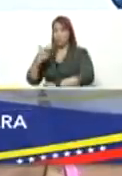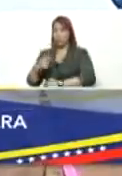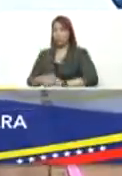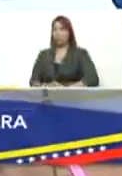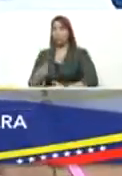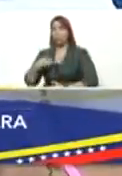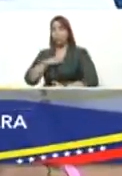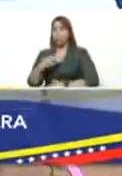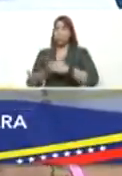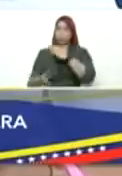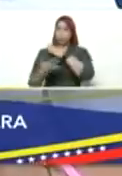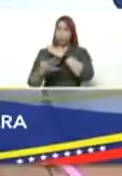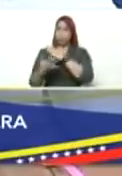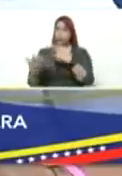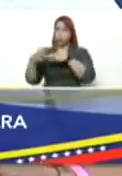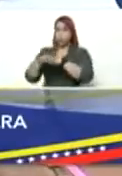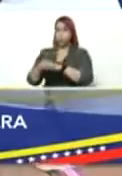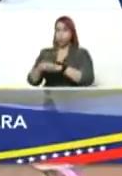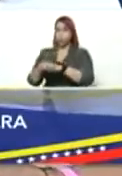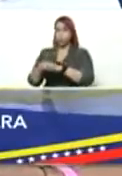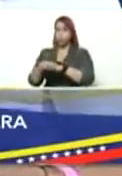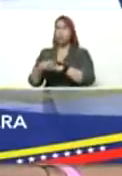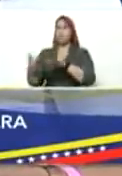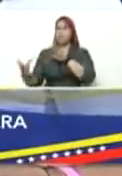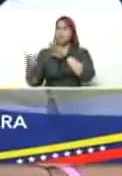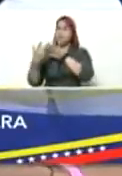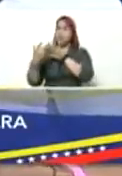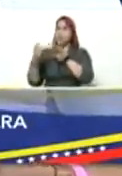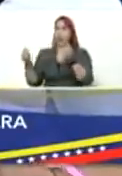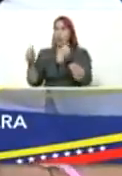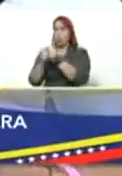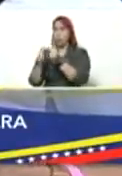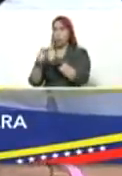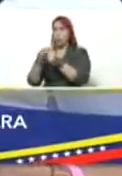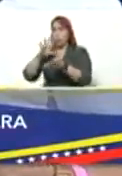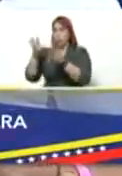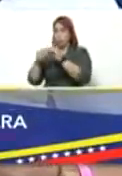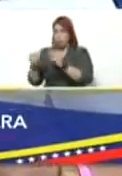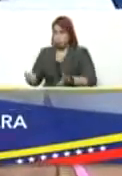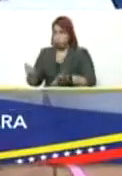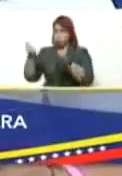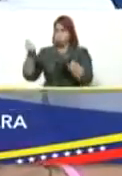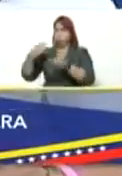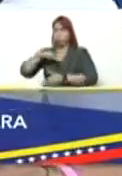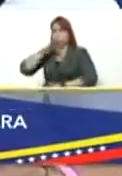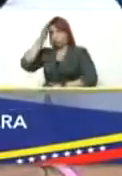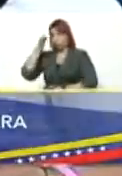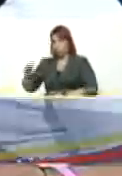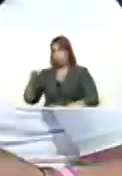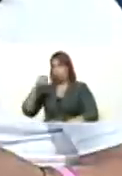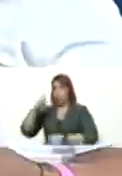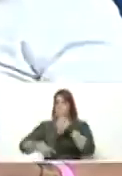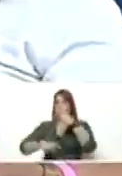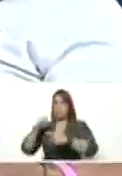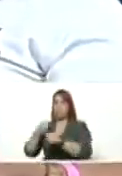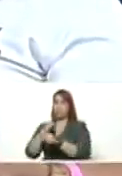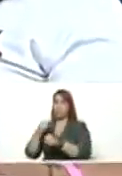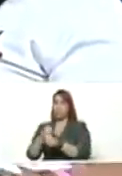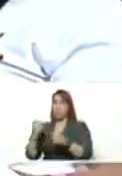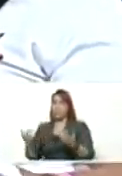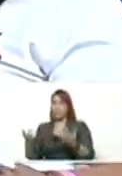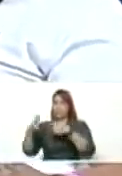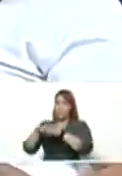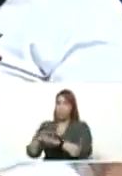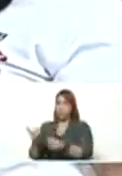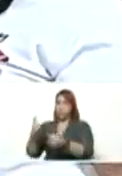nosotros involucrarnos allí para tener relación con el CLAT. Nosotros, como Consejos Productivos de Trabajadores, integrar